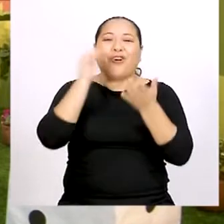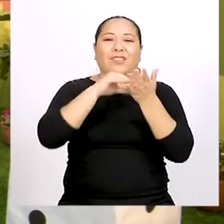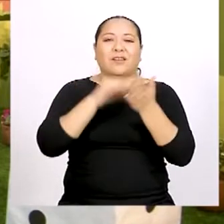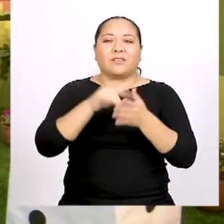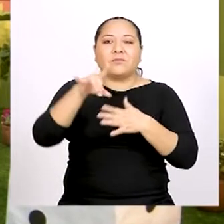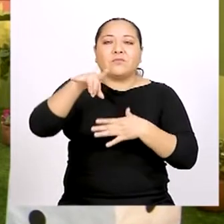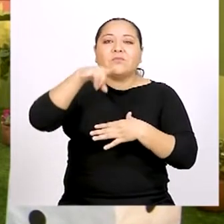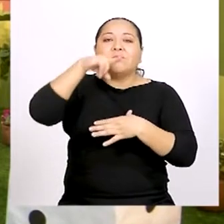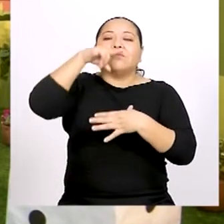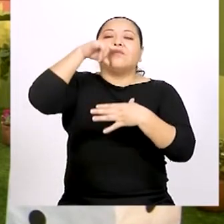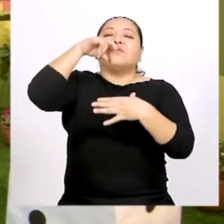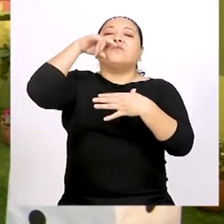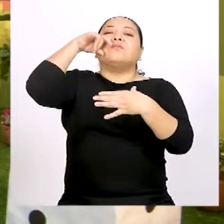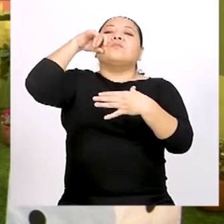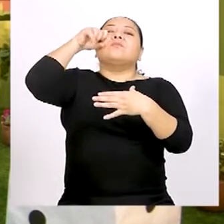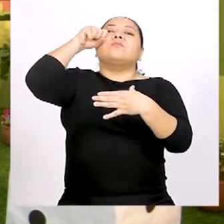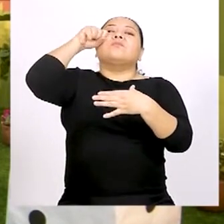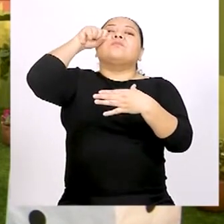Una vez más.